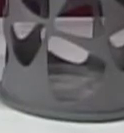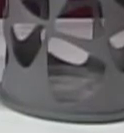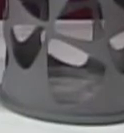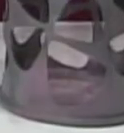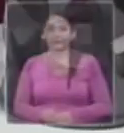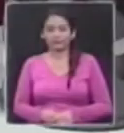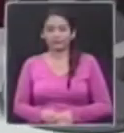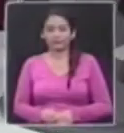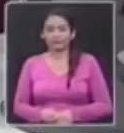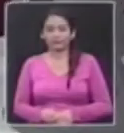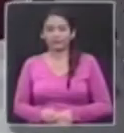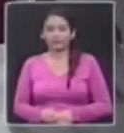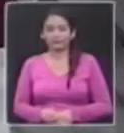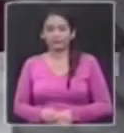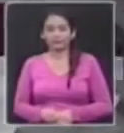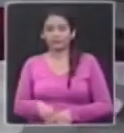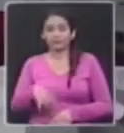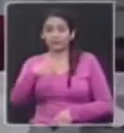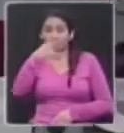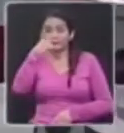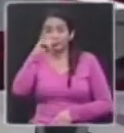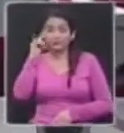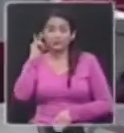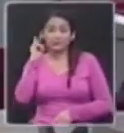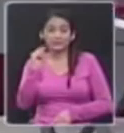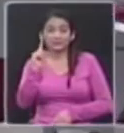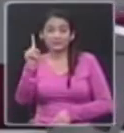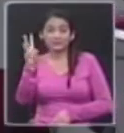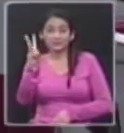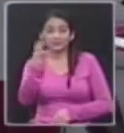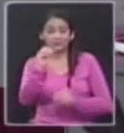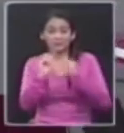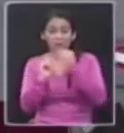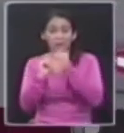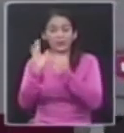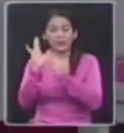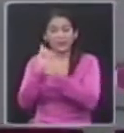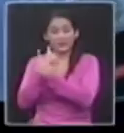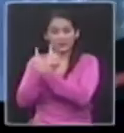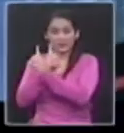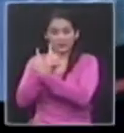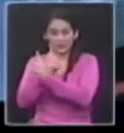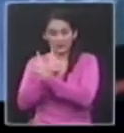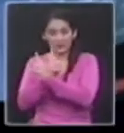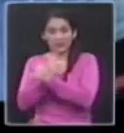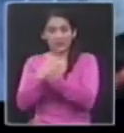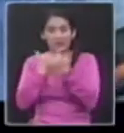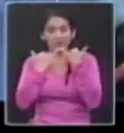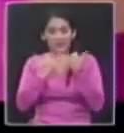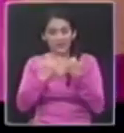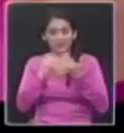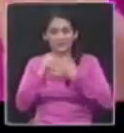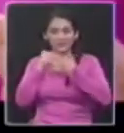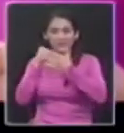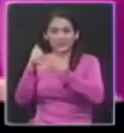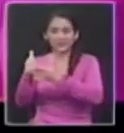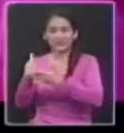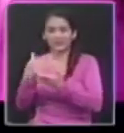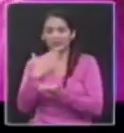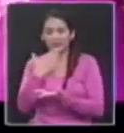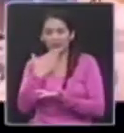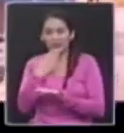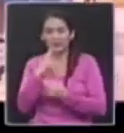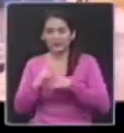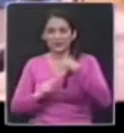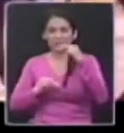Más de 160 niños con discapacidad intelectual de Olimpiadas Especiales se beneficiarán con la construcción de una escuela gracias